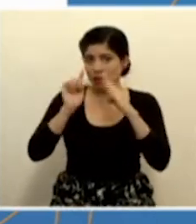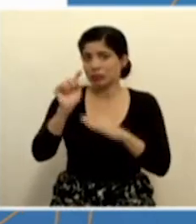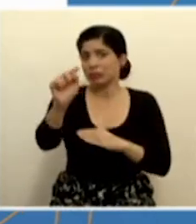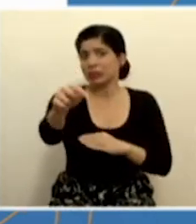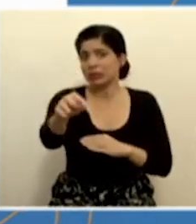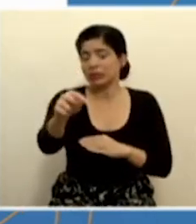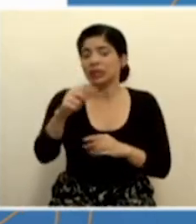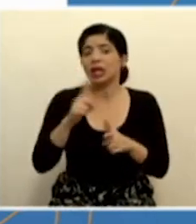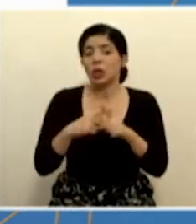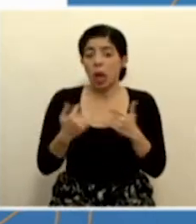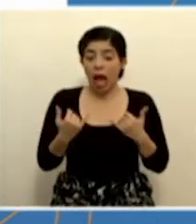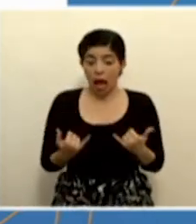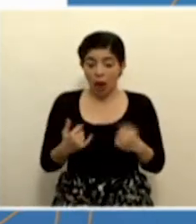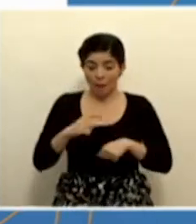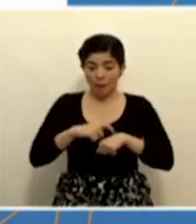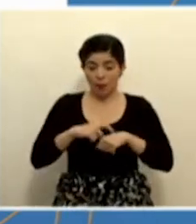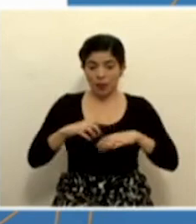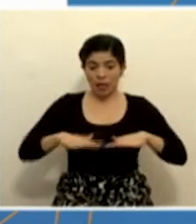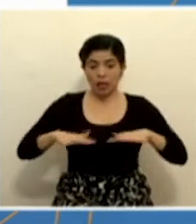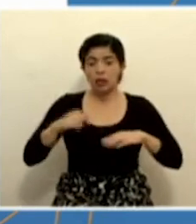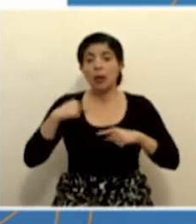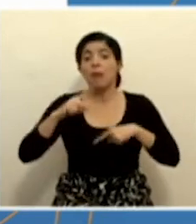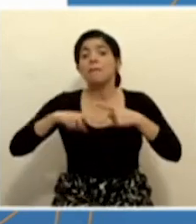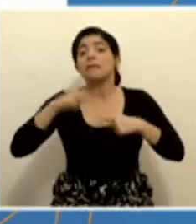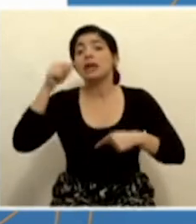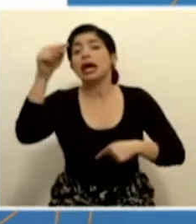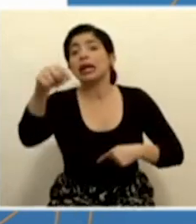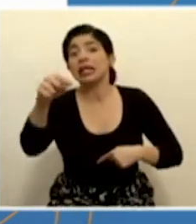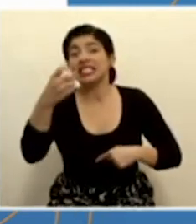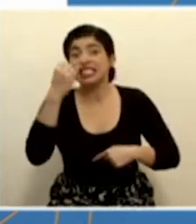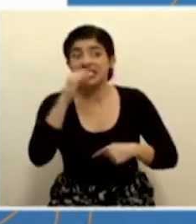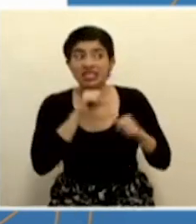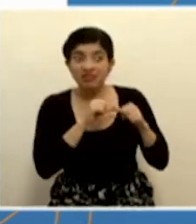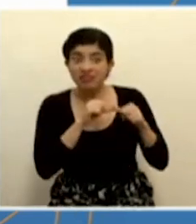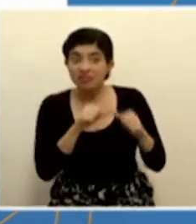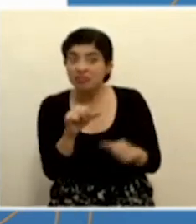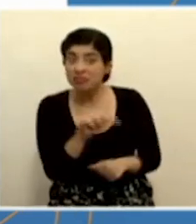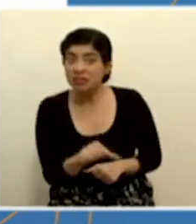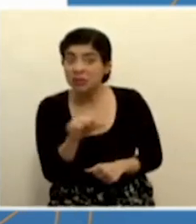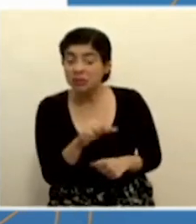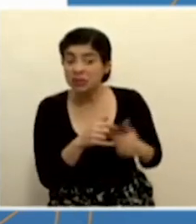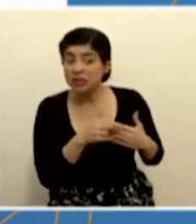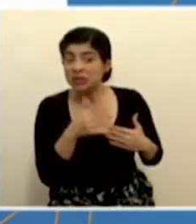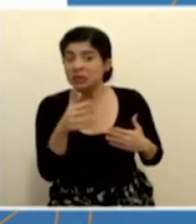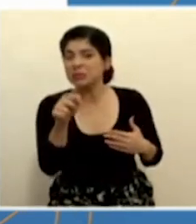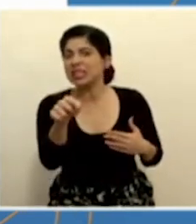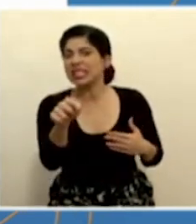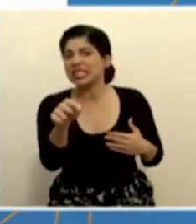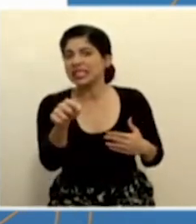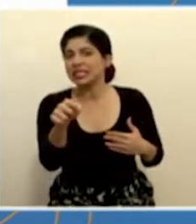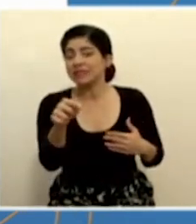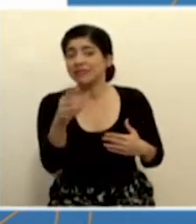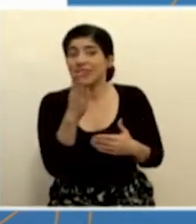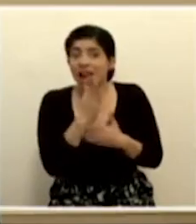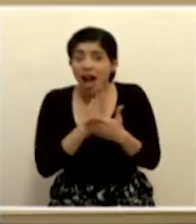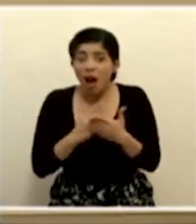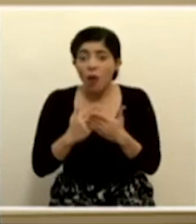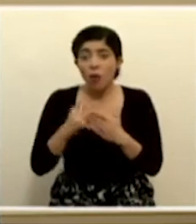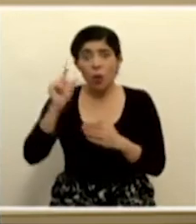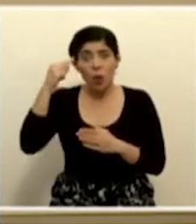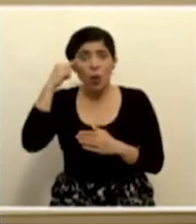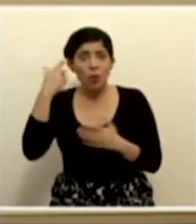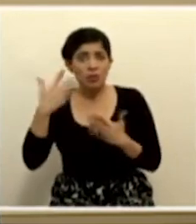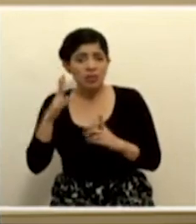lugar en el que estamos y al lugar al que vamos de seguir la tendencia que tenemos en este momento a pesar de las medidas que el gobierno tomó